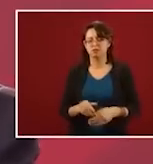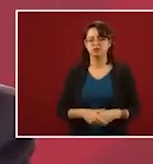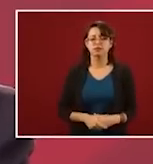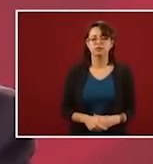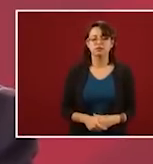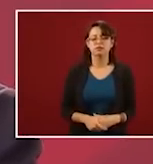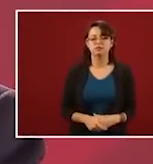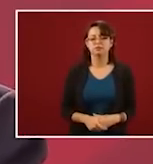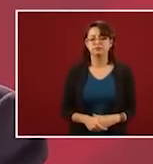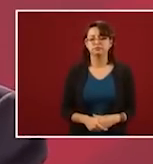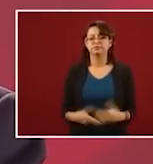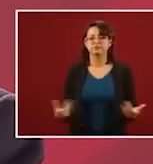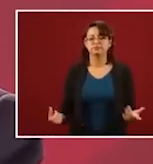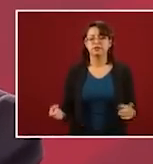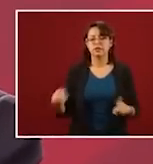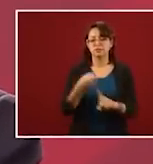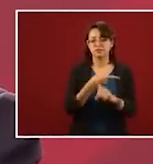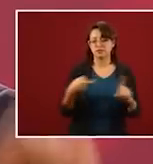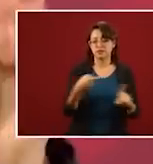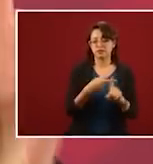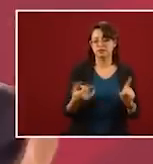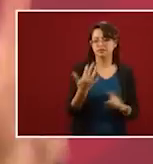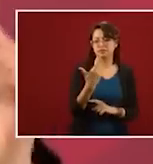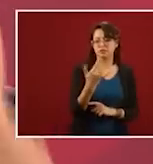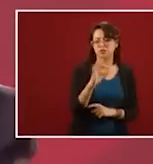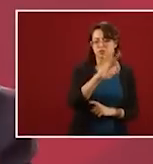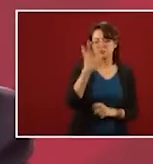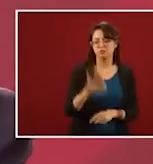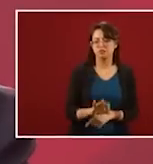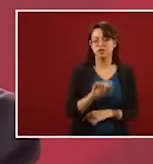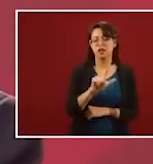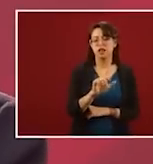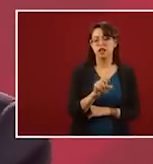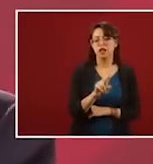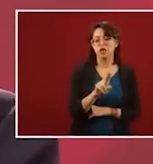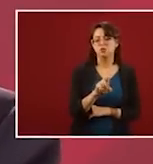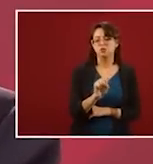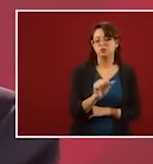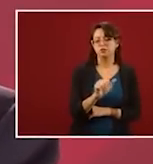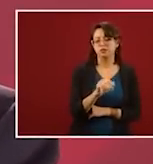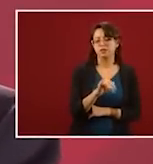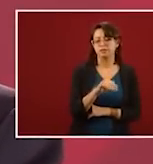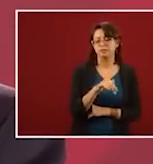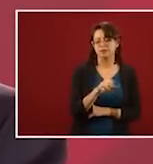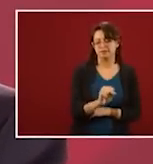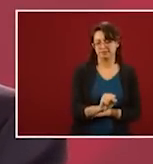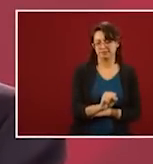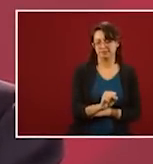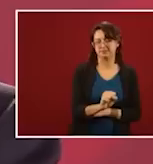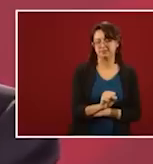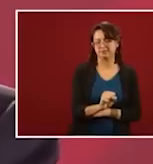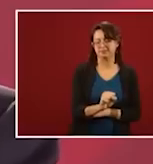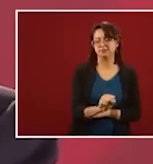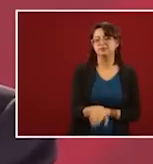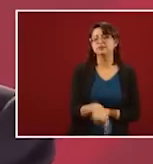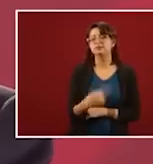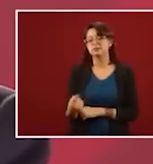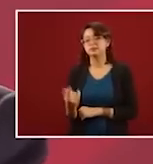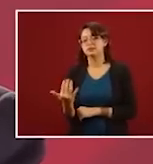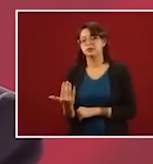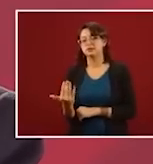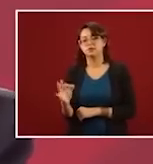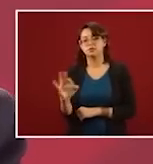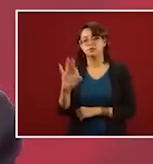La mitad de ellos son leucemias, me estoy refiriendo al cáncer infantil, la mitad de ellos son leucemias y la mitad de